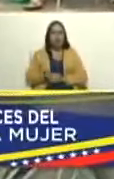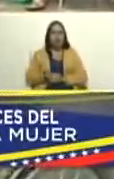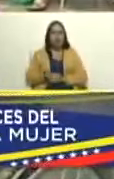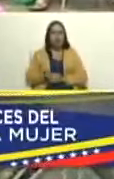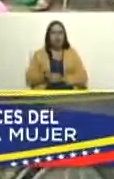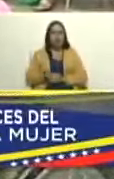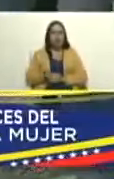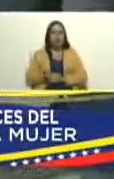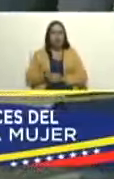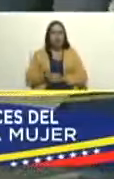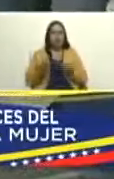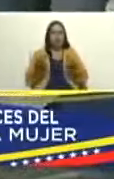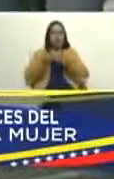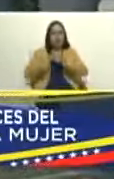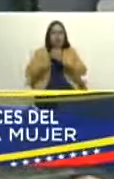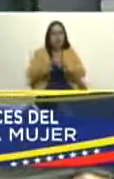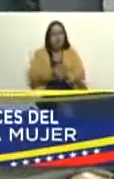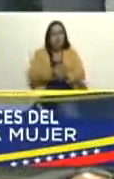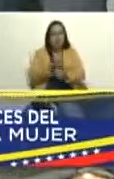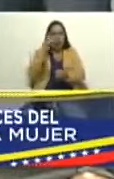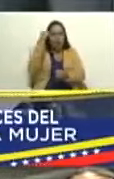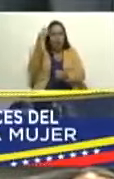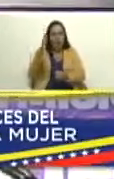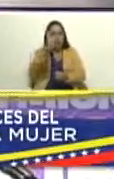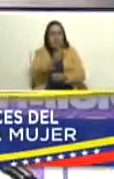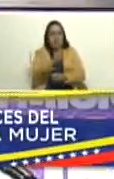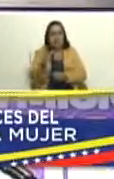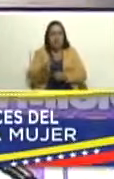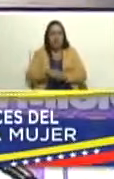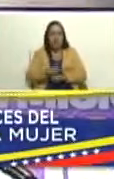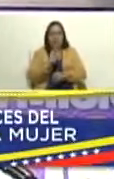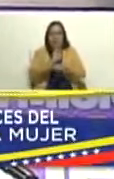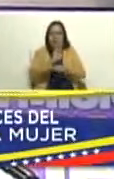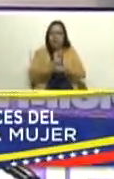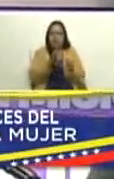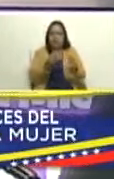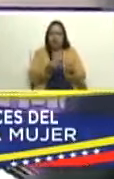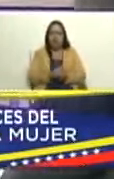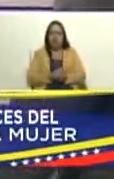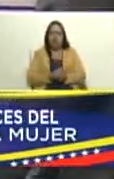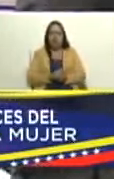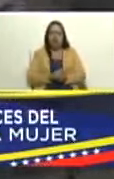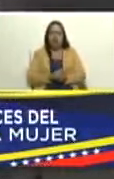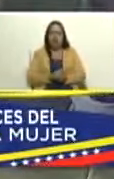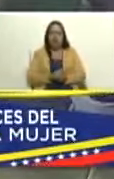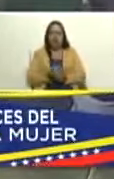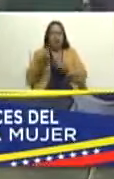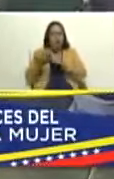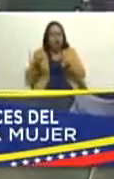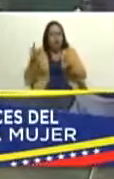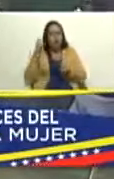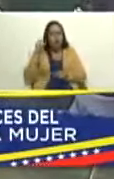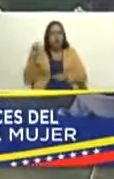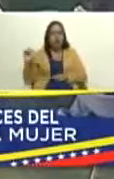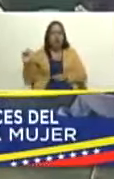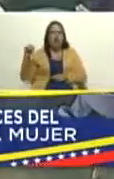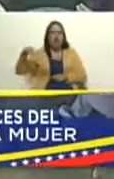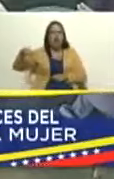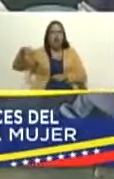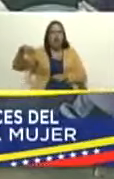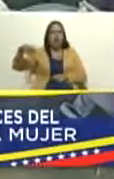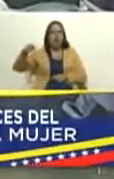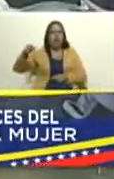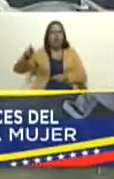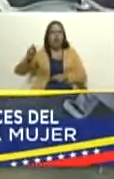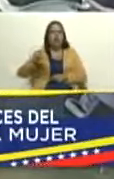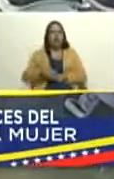Con mucho amor, Vanessa, que Dios te bendiga, te cuide. Amparo Lisbeth Rodríguez Rivero. Elaboración de